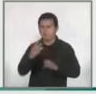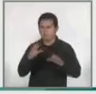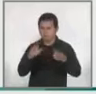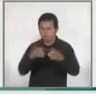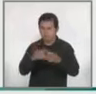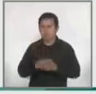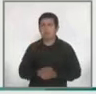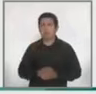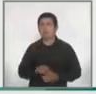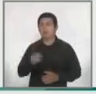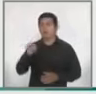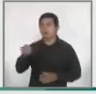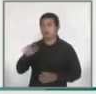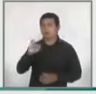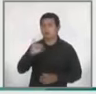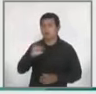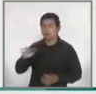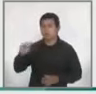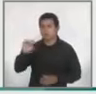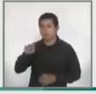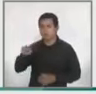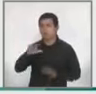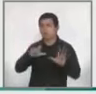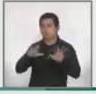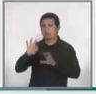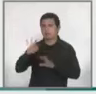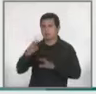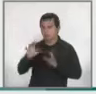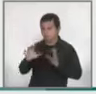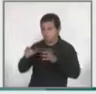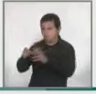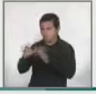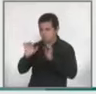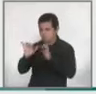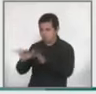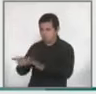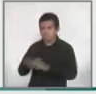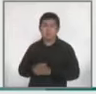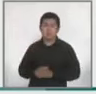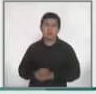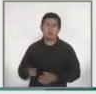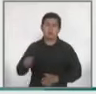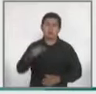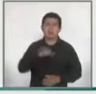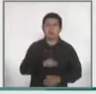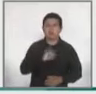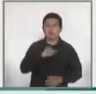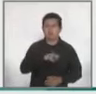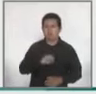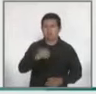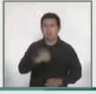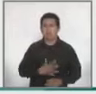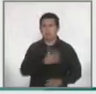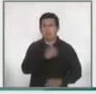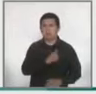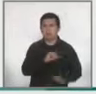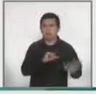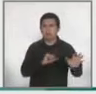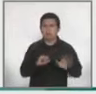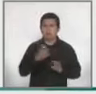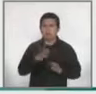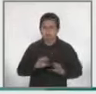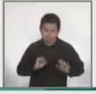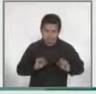2,673, el ISSSTE 744 casos, IMSS Bienestar